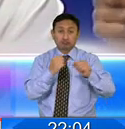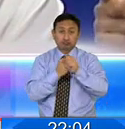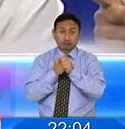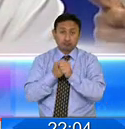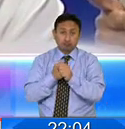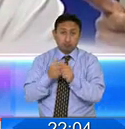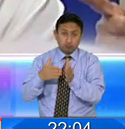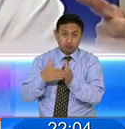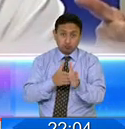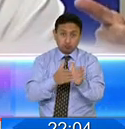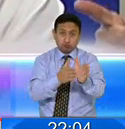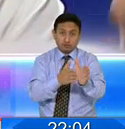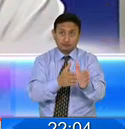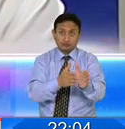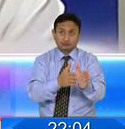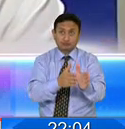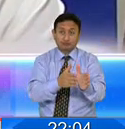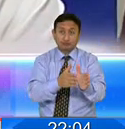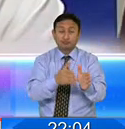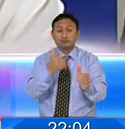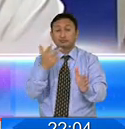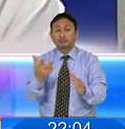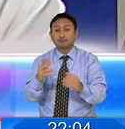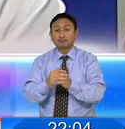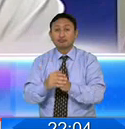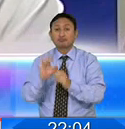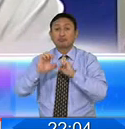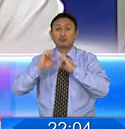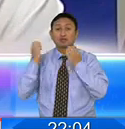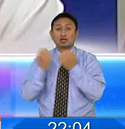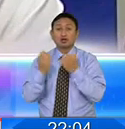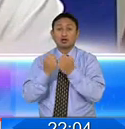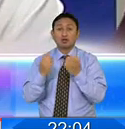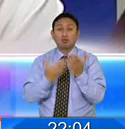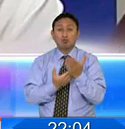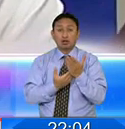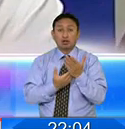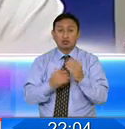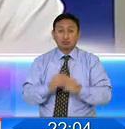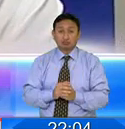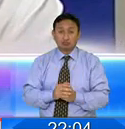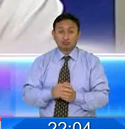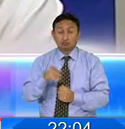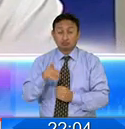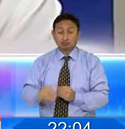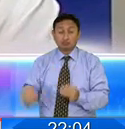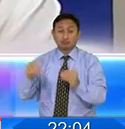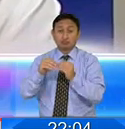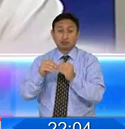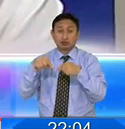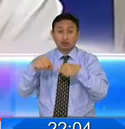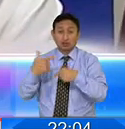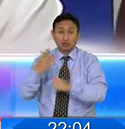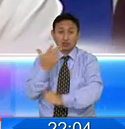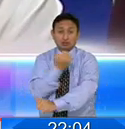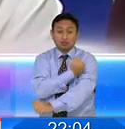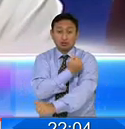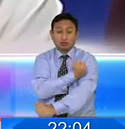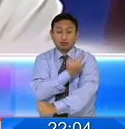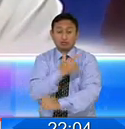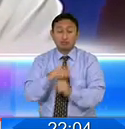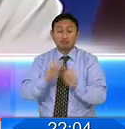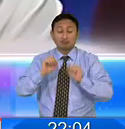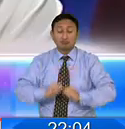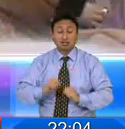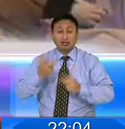el tercero, doctor, es en la explanada del Estadio Modelo, donde adicionalmente se vacunará en